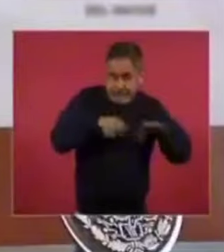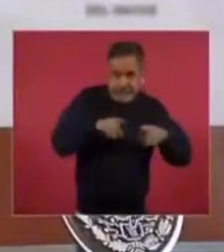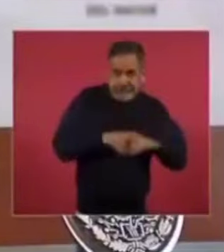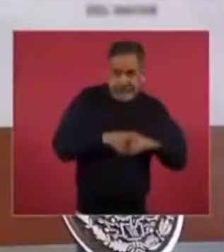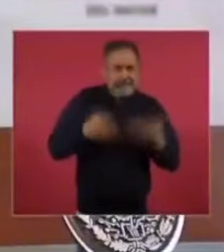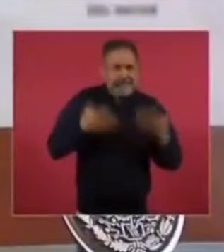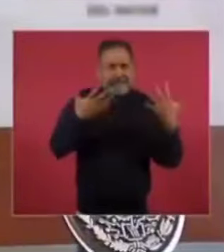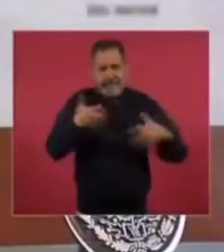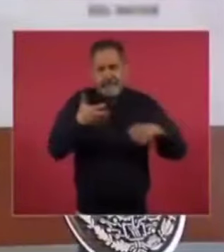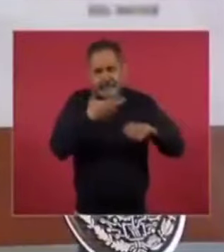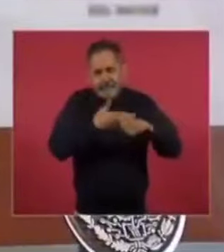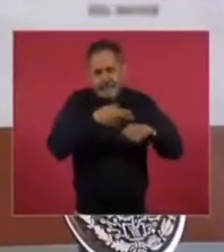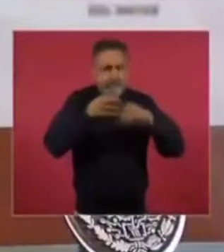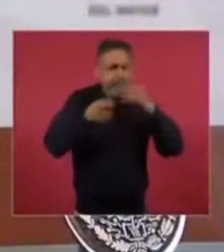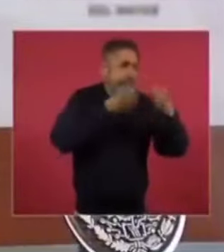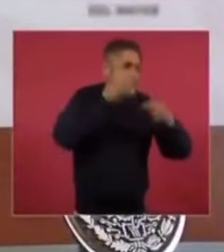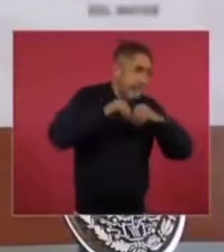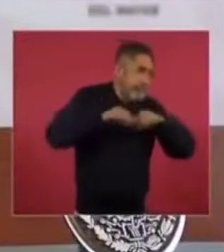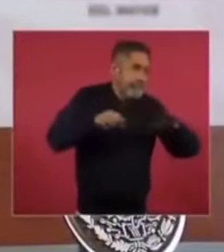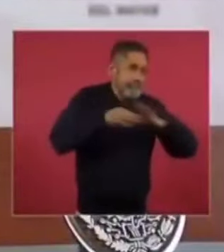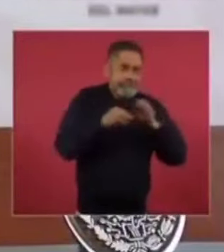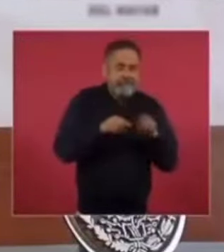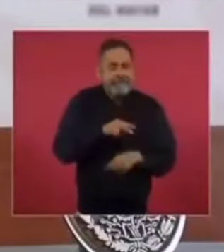las empresas de medios,